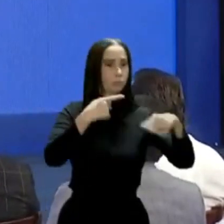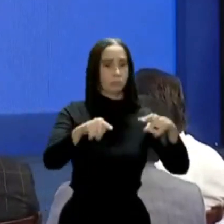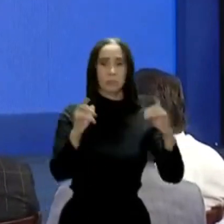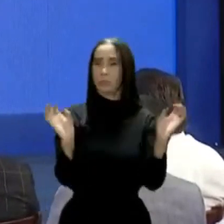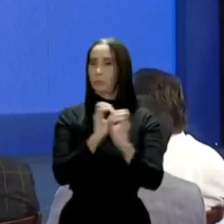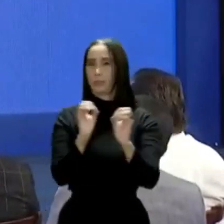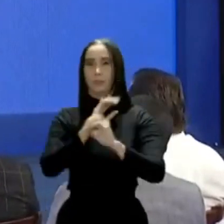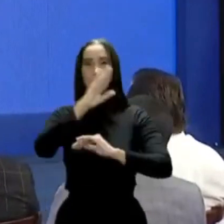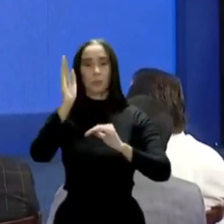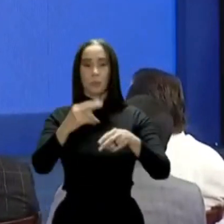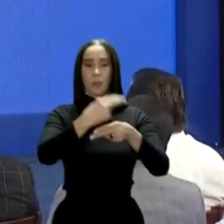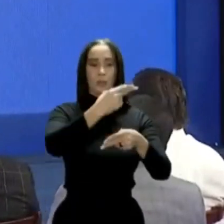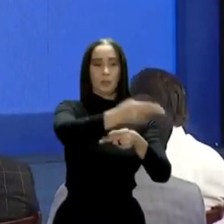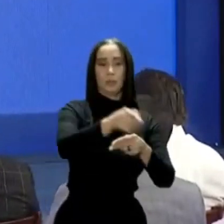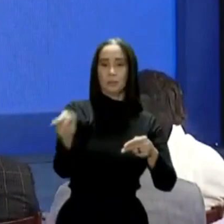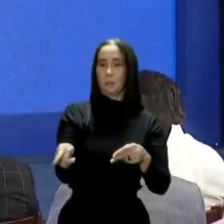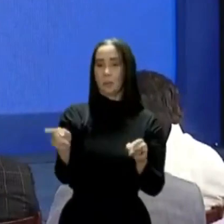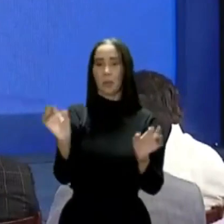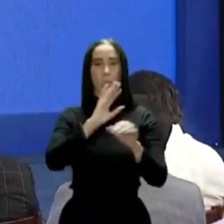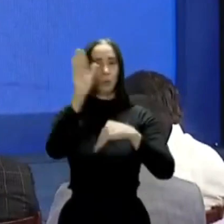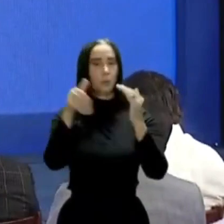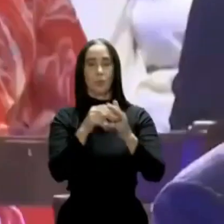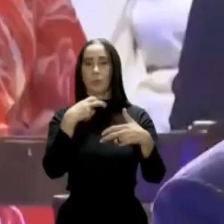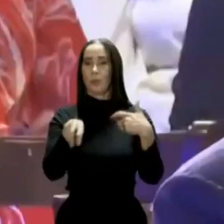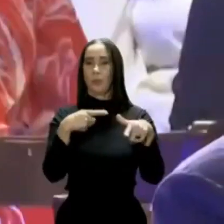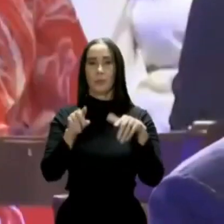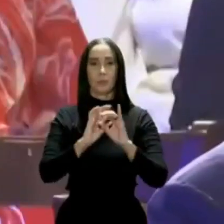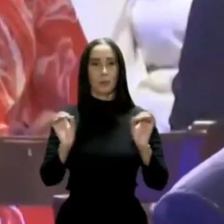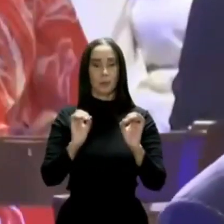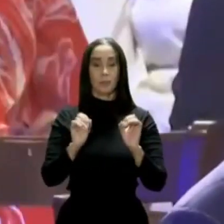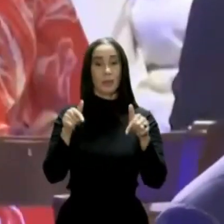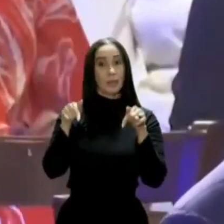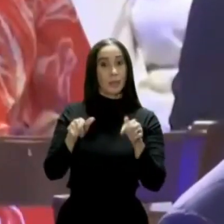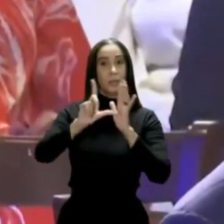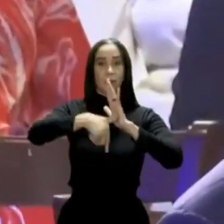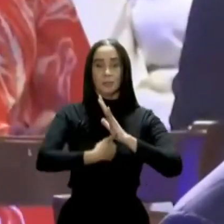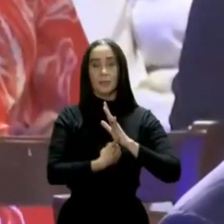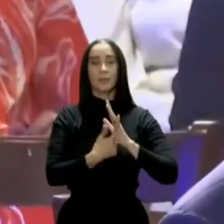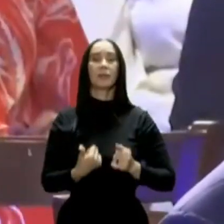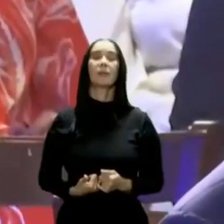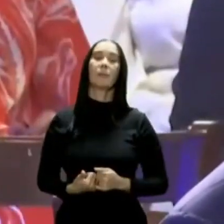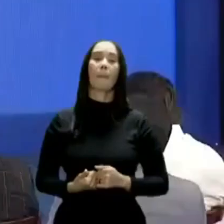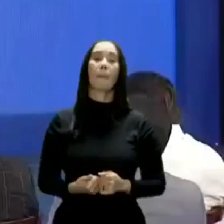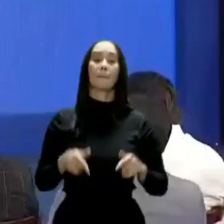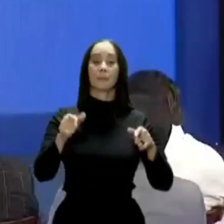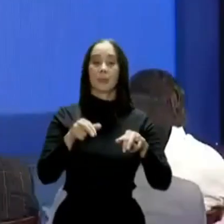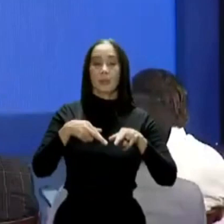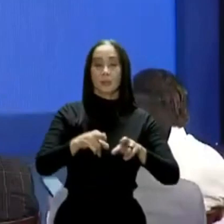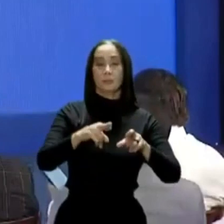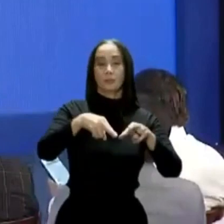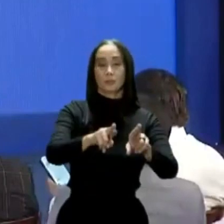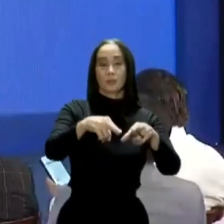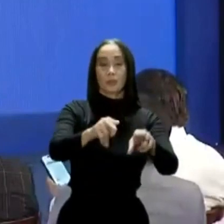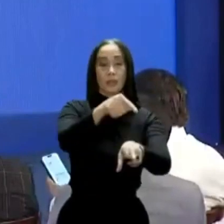entre los productores de Haití y los productores dominicanos. Aquí luego, aquí viene el río,